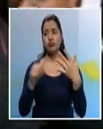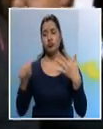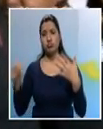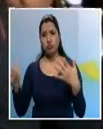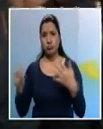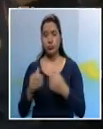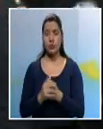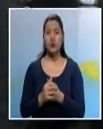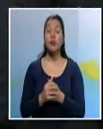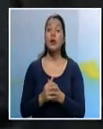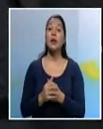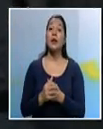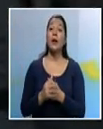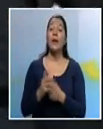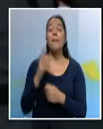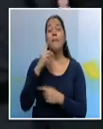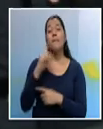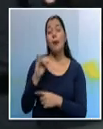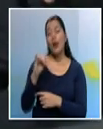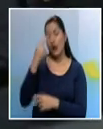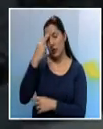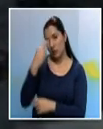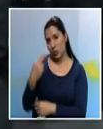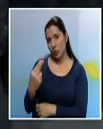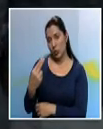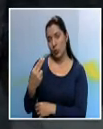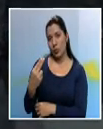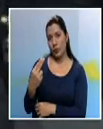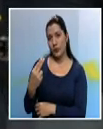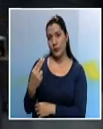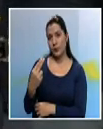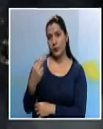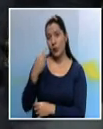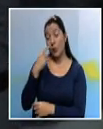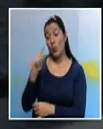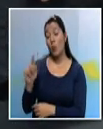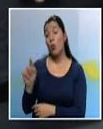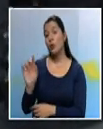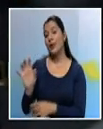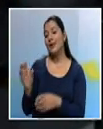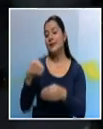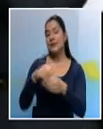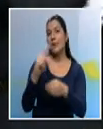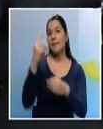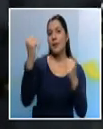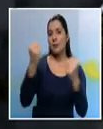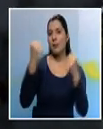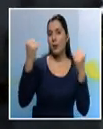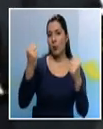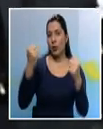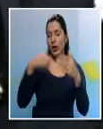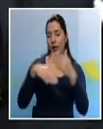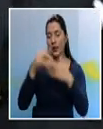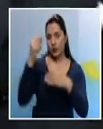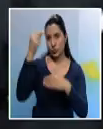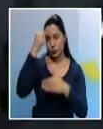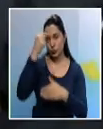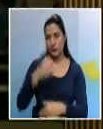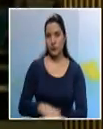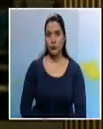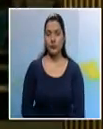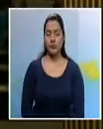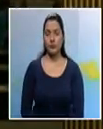gobiernos, precisamente como un honor del primer poder de la República por su trayectoria política.